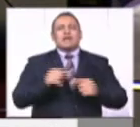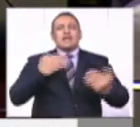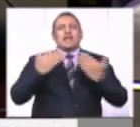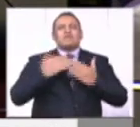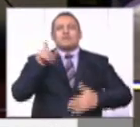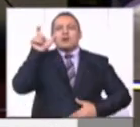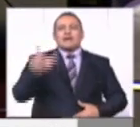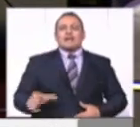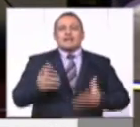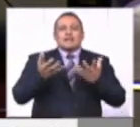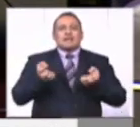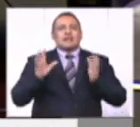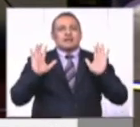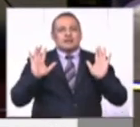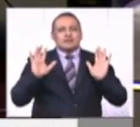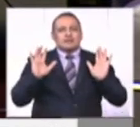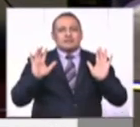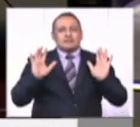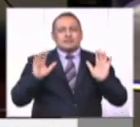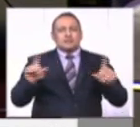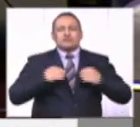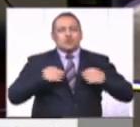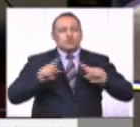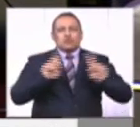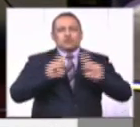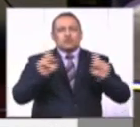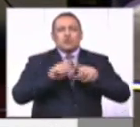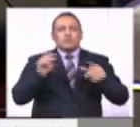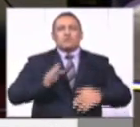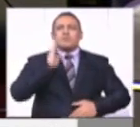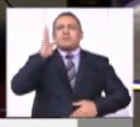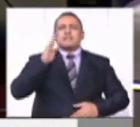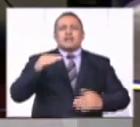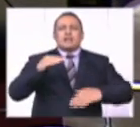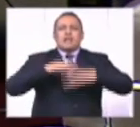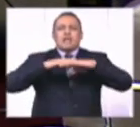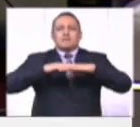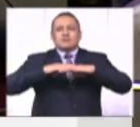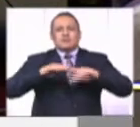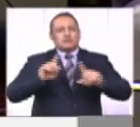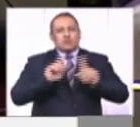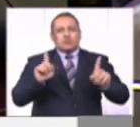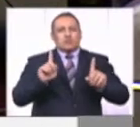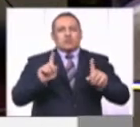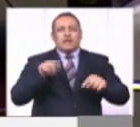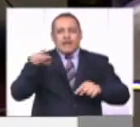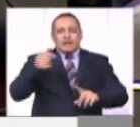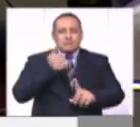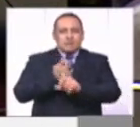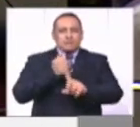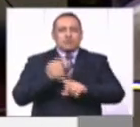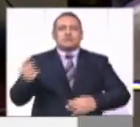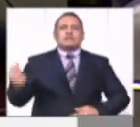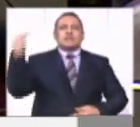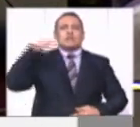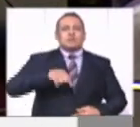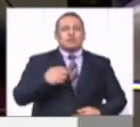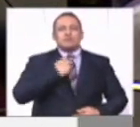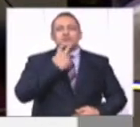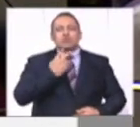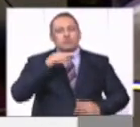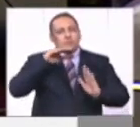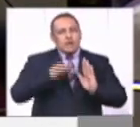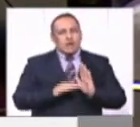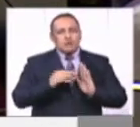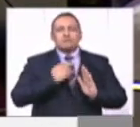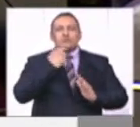que considere presidente nosotros no le podemos poner parámetros él verá si viene con un tono bajo con